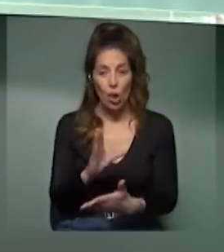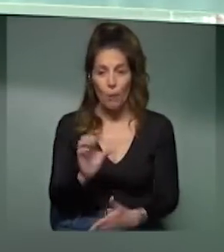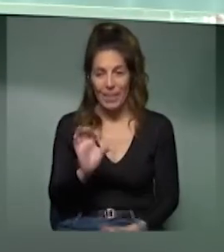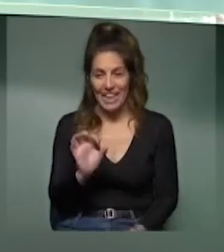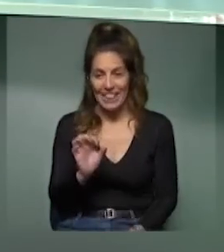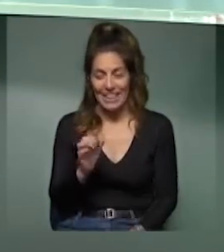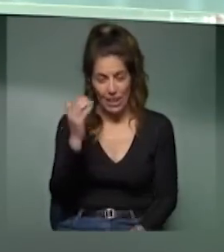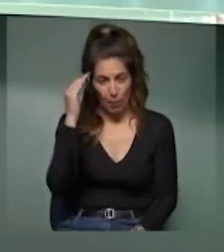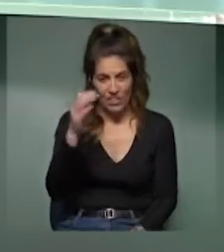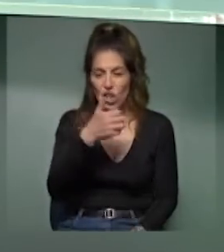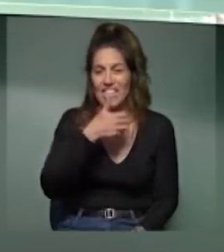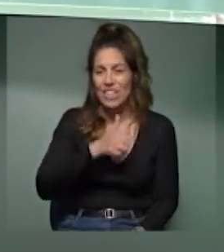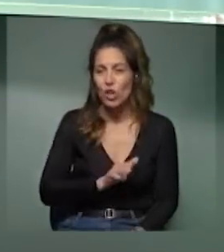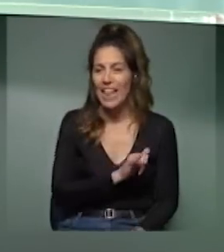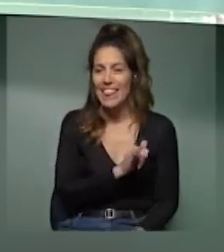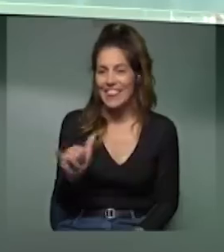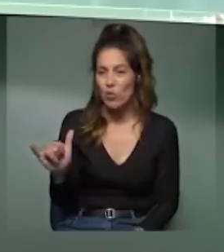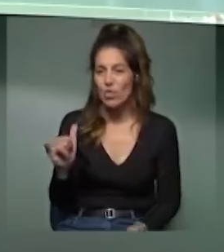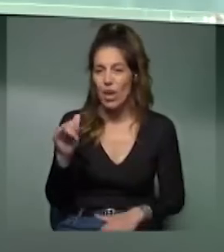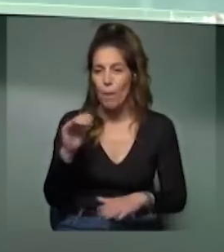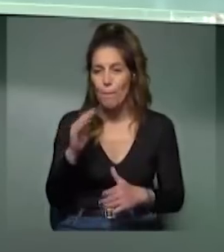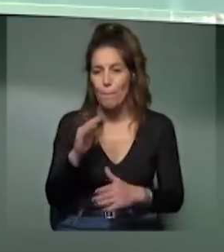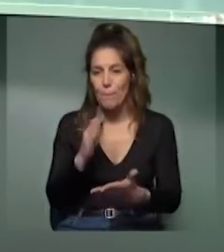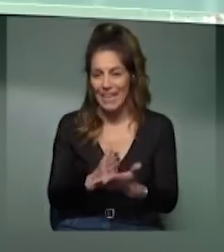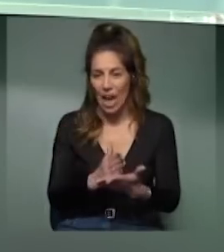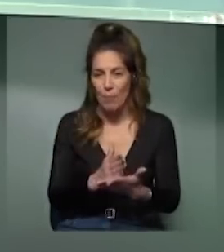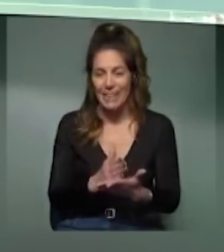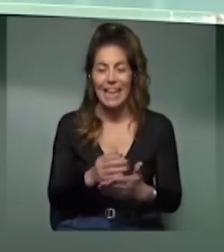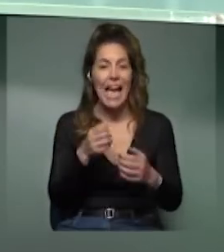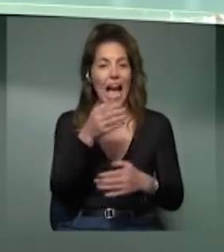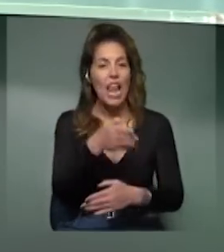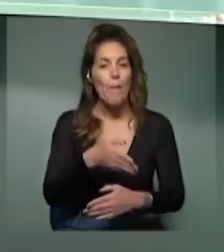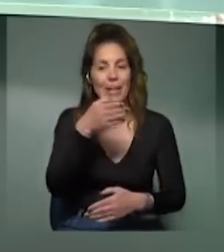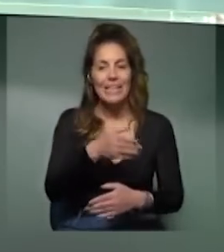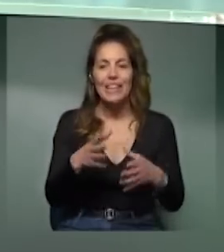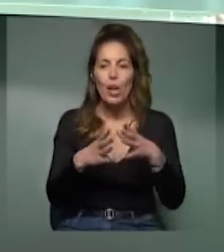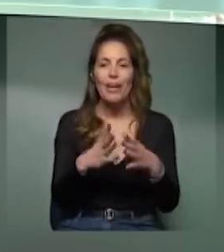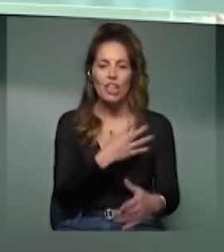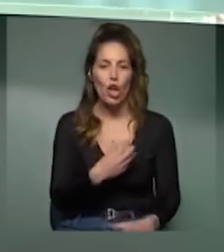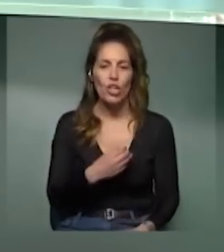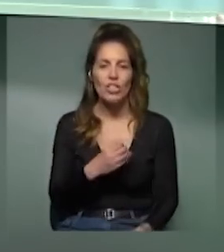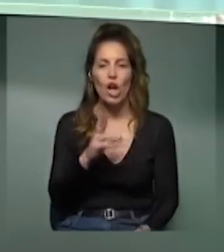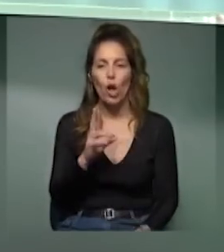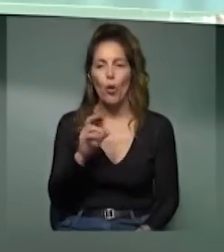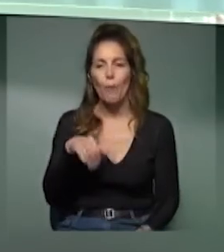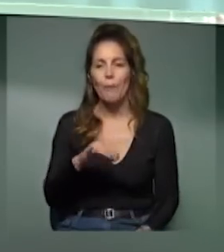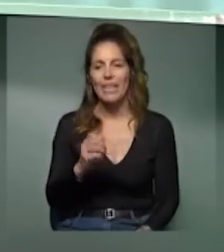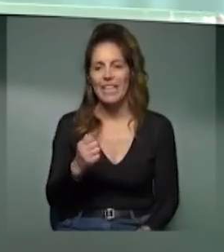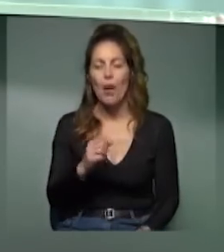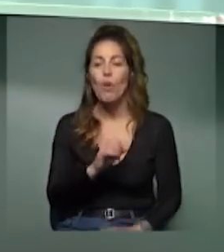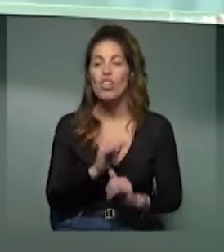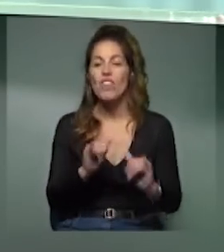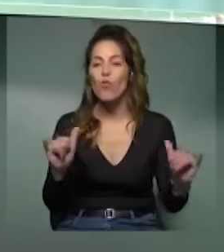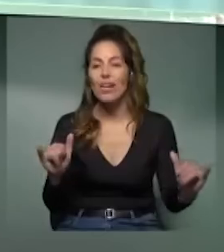Sebastián maues denunciaron penalmente a la militante del partido Nacional Romina Celeste por divulgación de chats